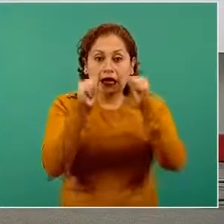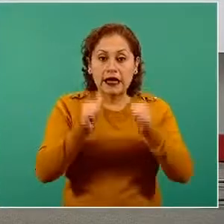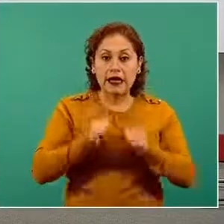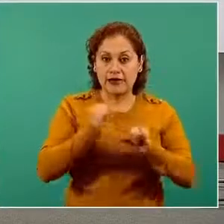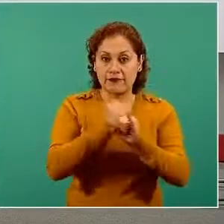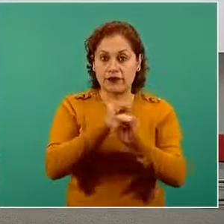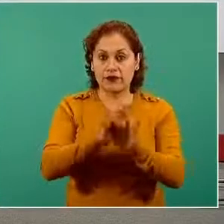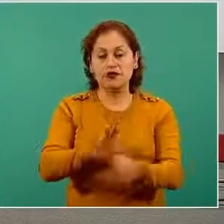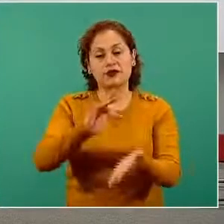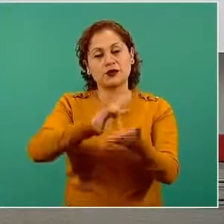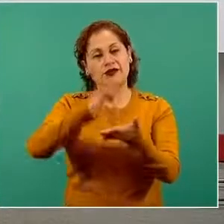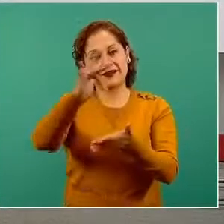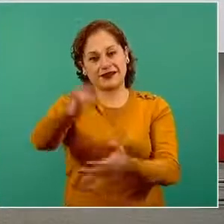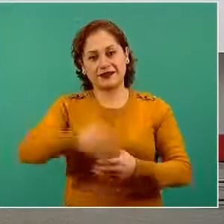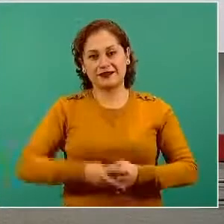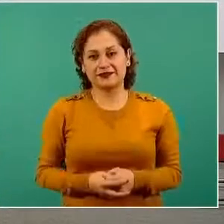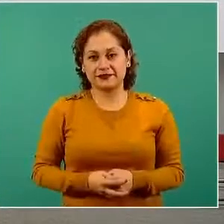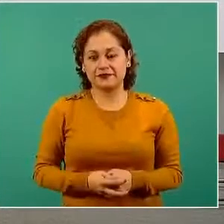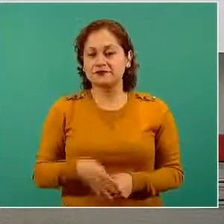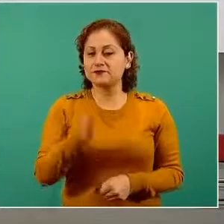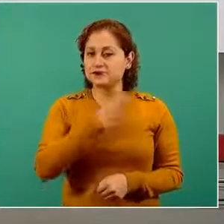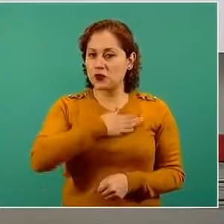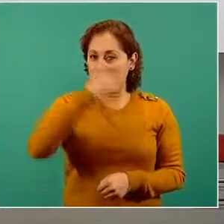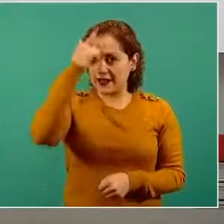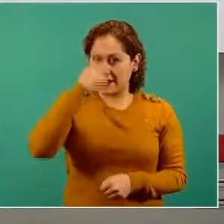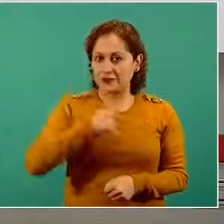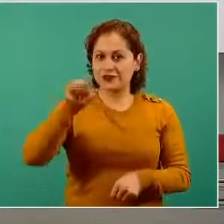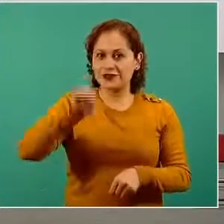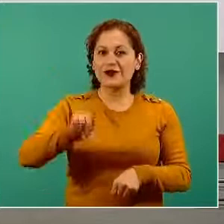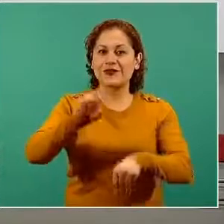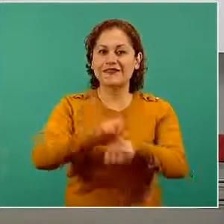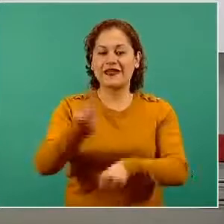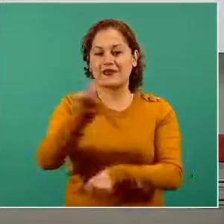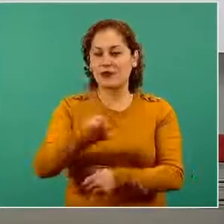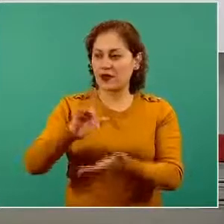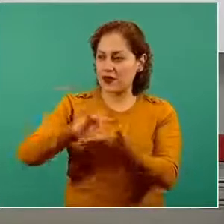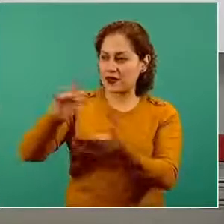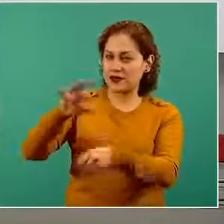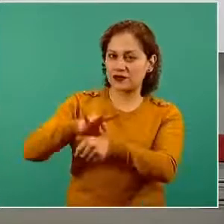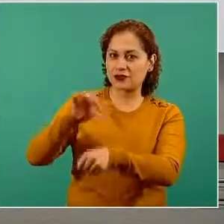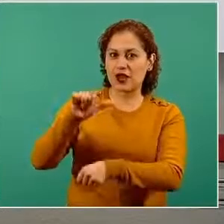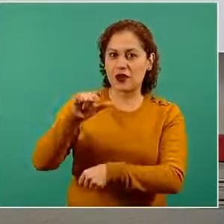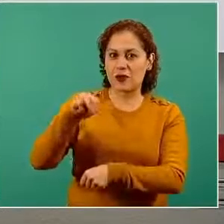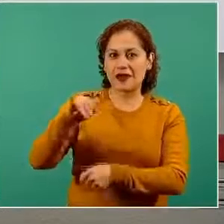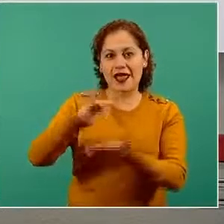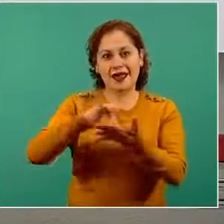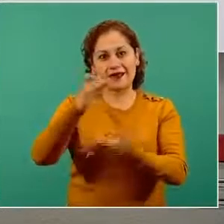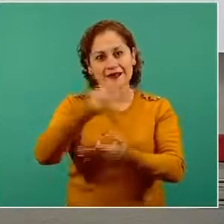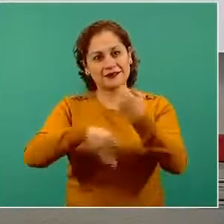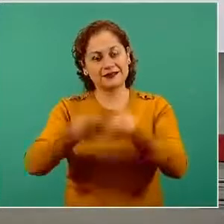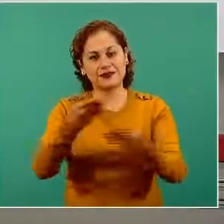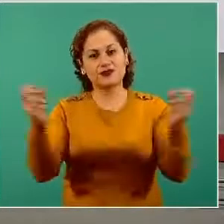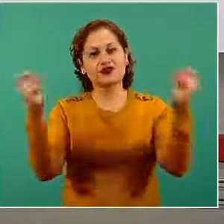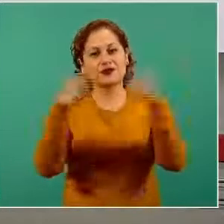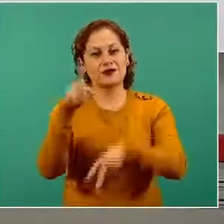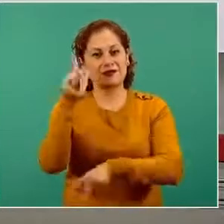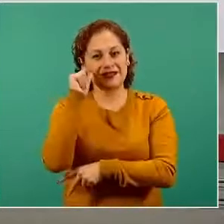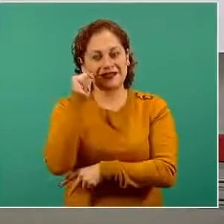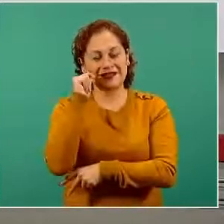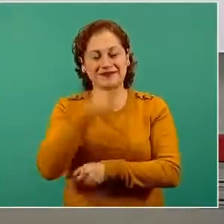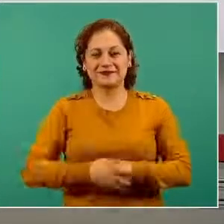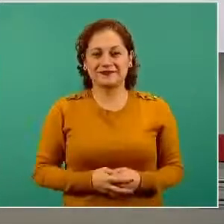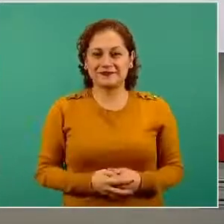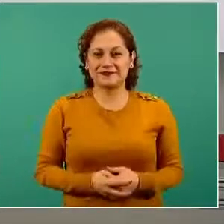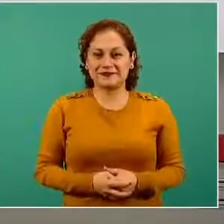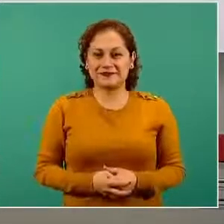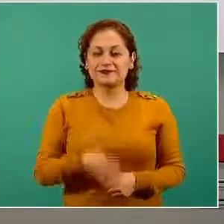pues que tengan muy buena noche de domingo. Gracias, doctora Lomía, gracias a todos. Gracias. Y los vemos mañana. Muy amables.